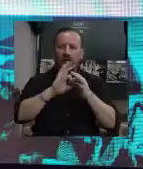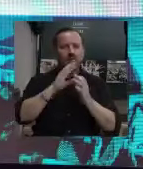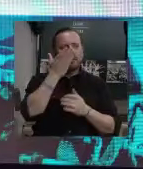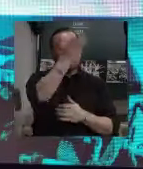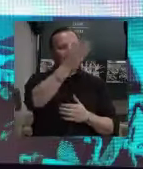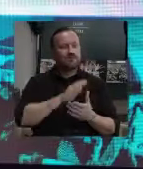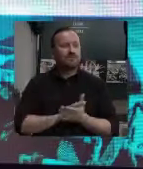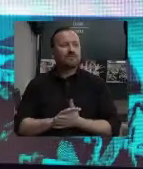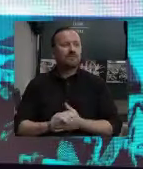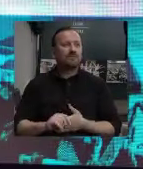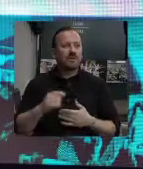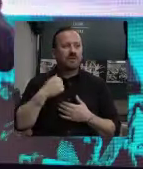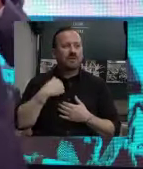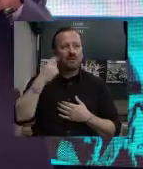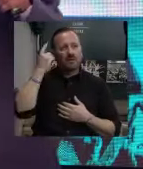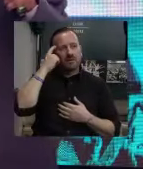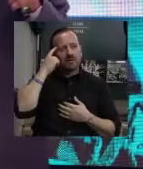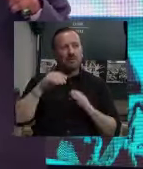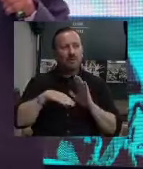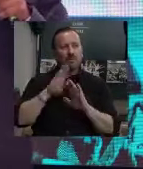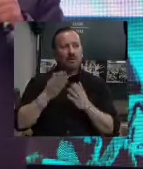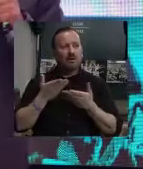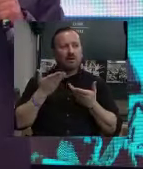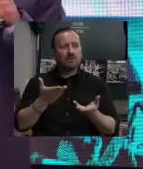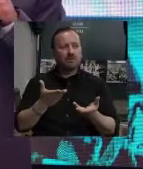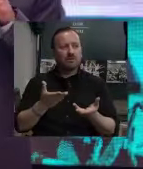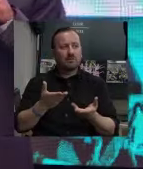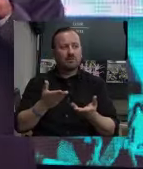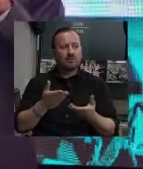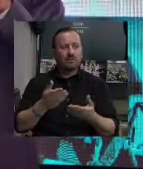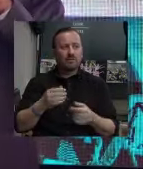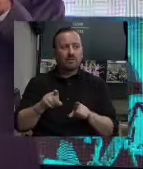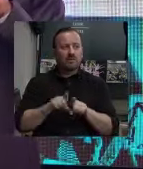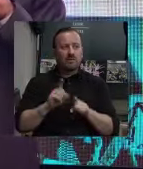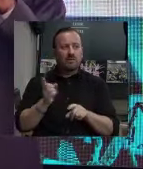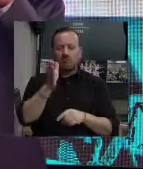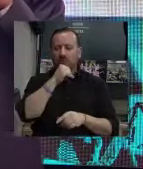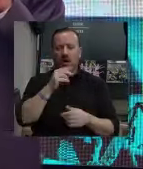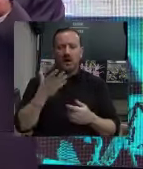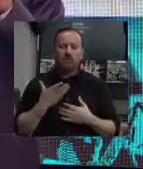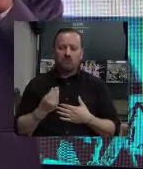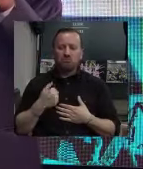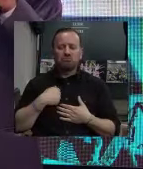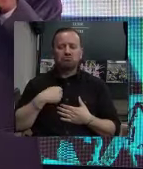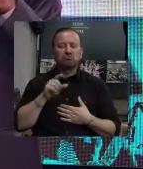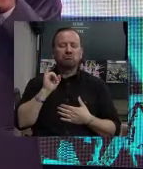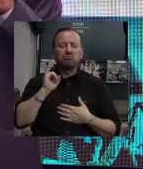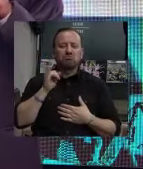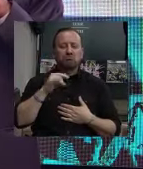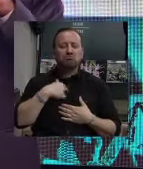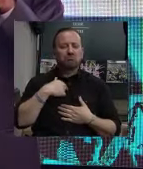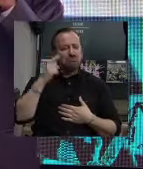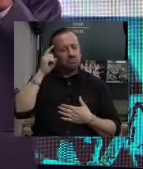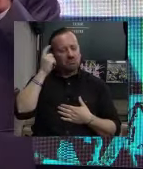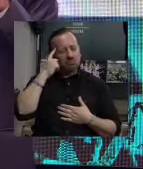ti Yo creo que el mayor regalo que yo he recibido y no me da ningún temor declararlo yo soy creyente creo en Dios y